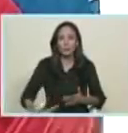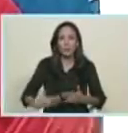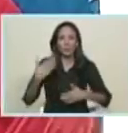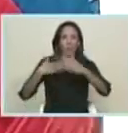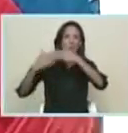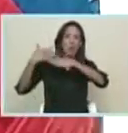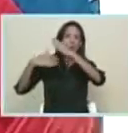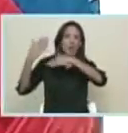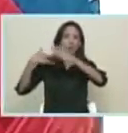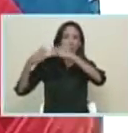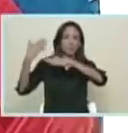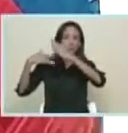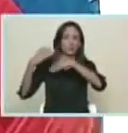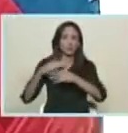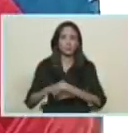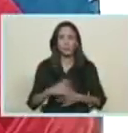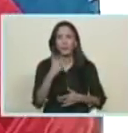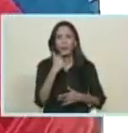patria.